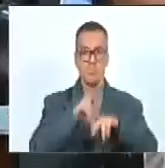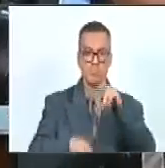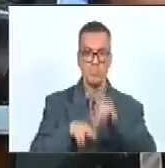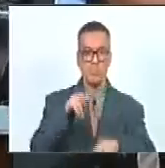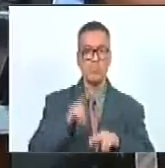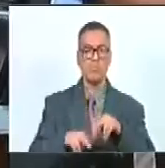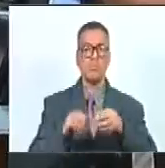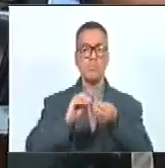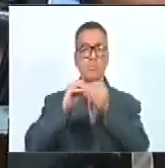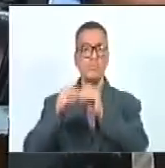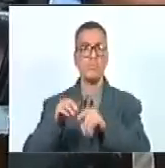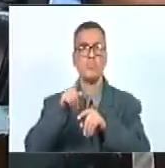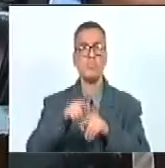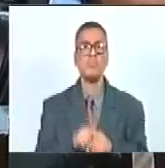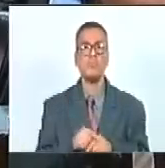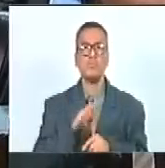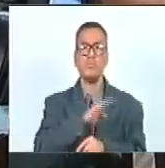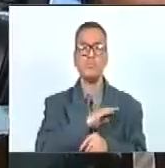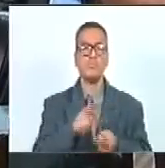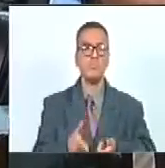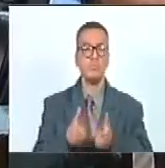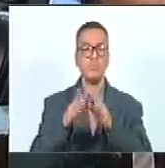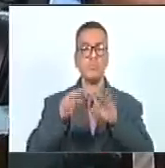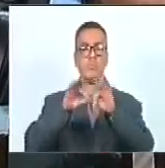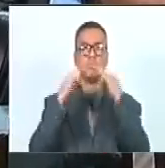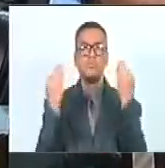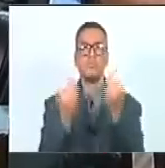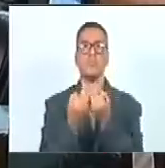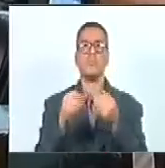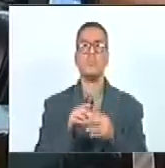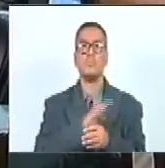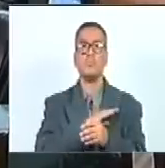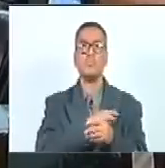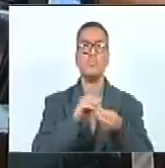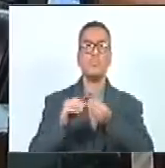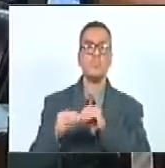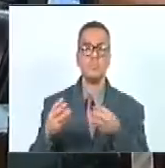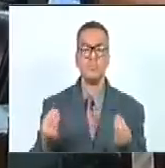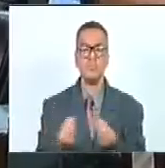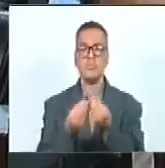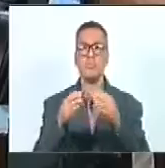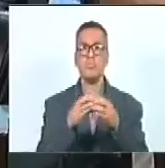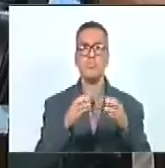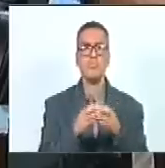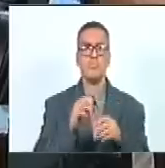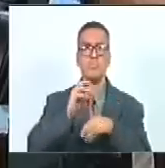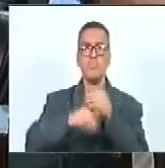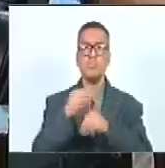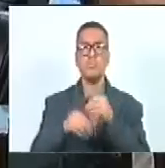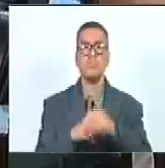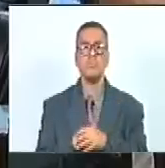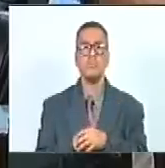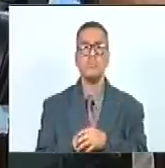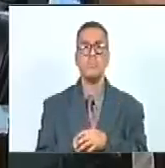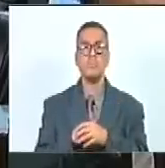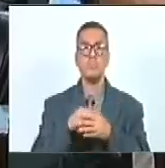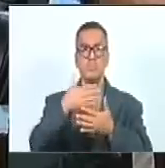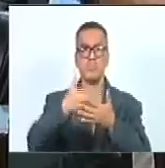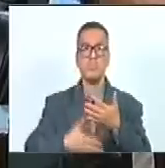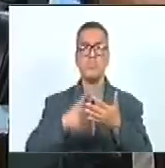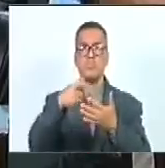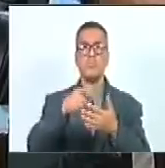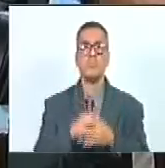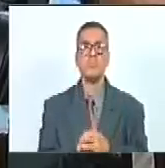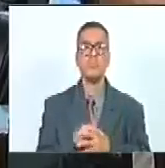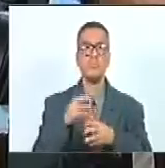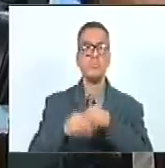la cogestión, la autogestión familiar, la autogestión colectiva que establece la propuesta